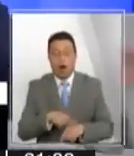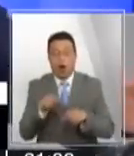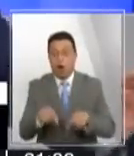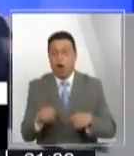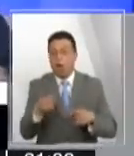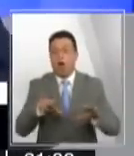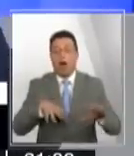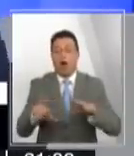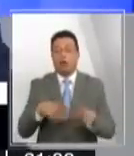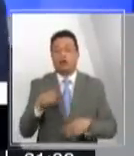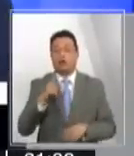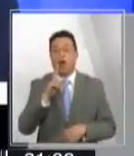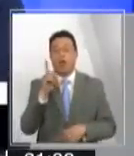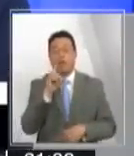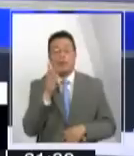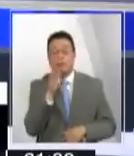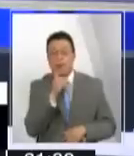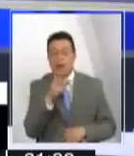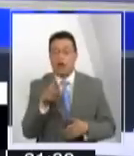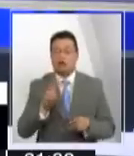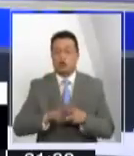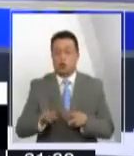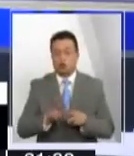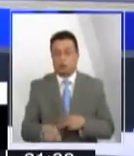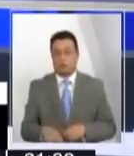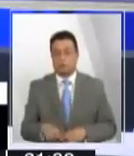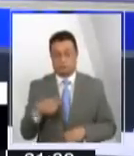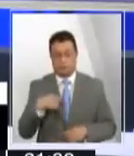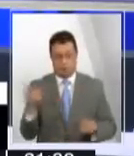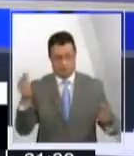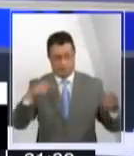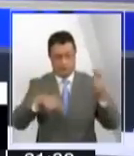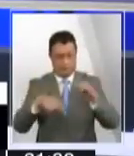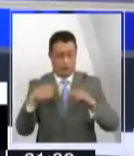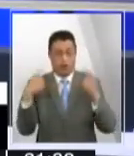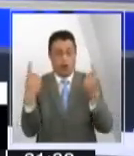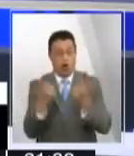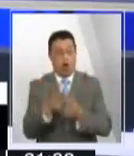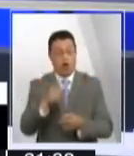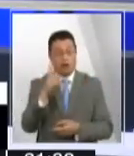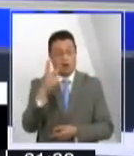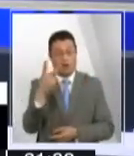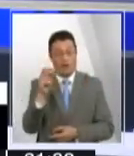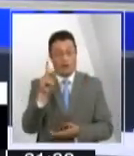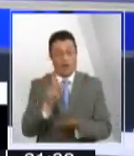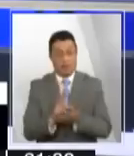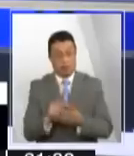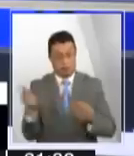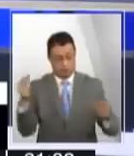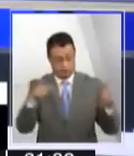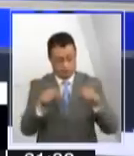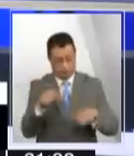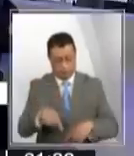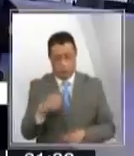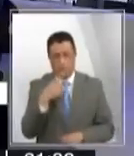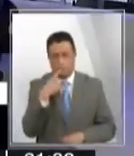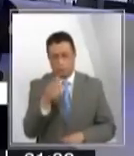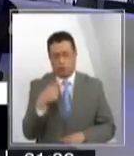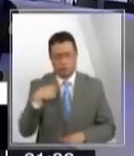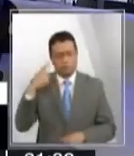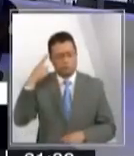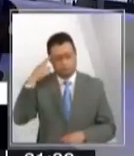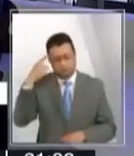tenía aparentemente solución. Sergio, y es muy lamentable. Ahora que usted dice vinimos 120 diputados de todas partes al Congreso, quiero hacer una pregunta que me ha resonado mucho